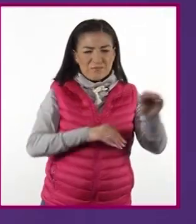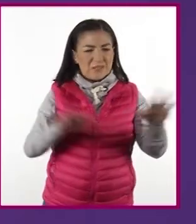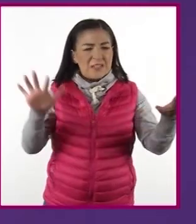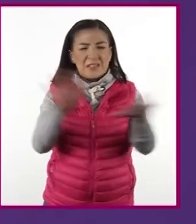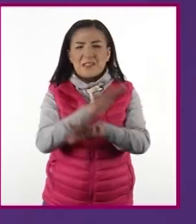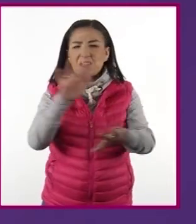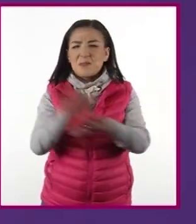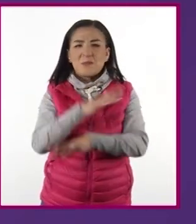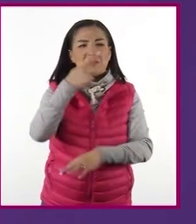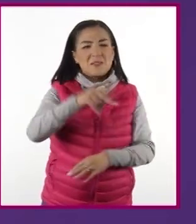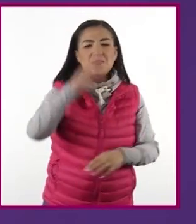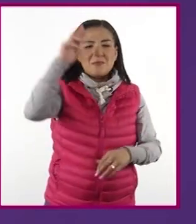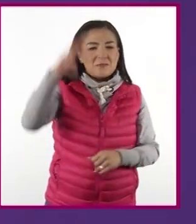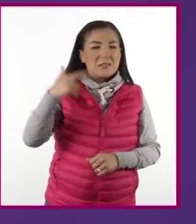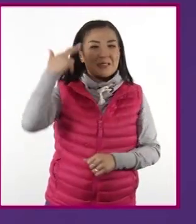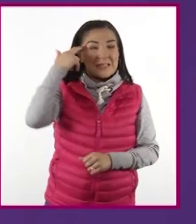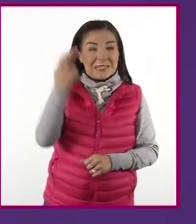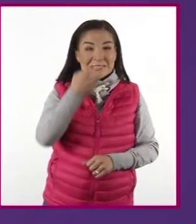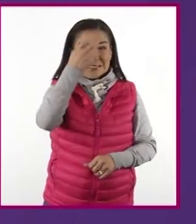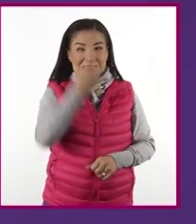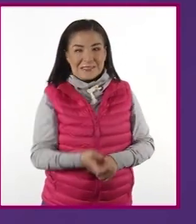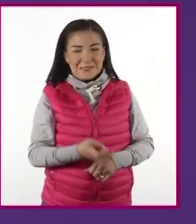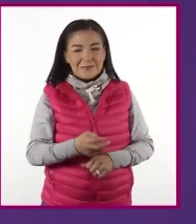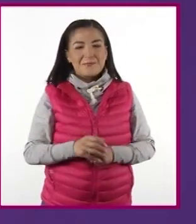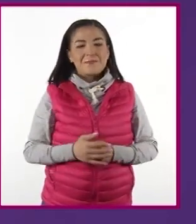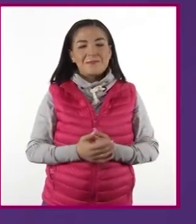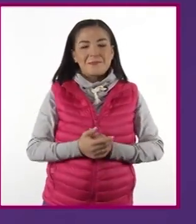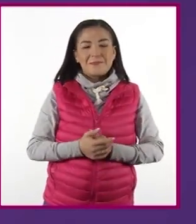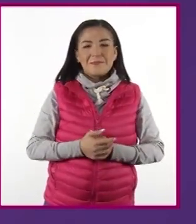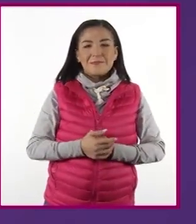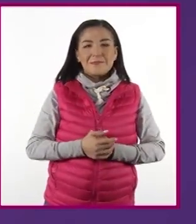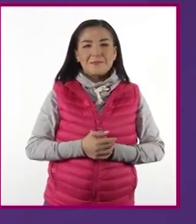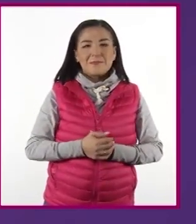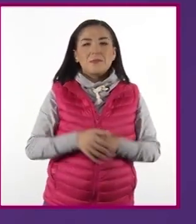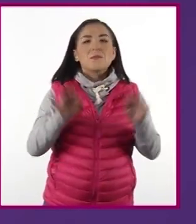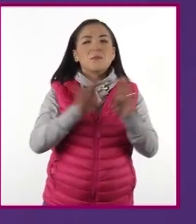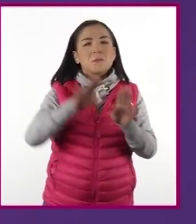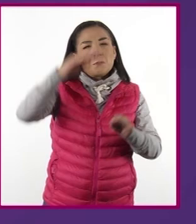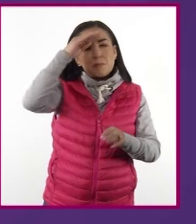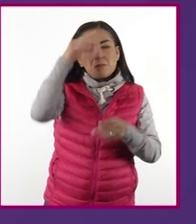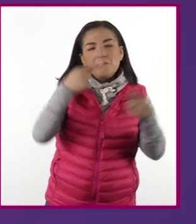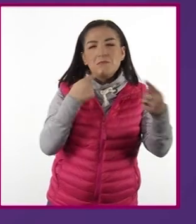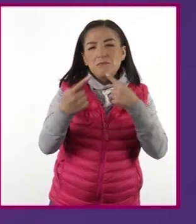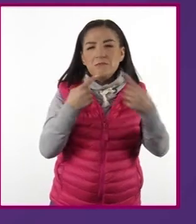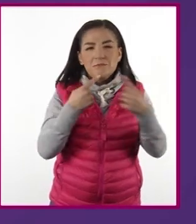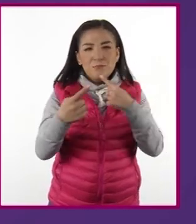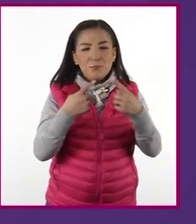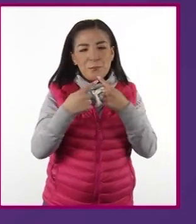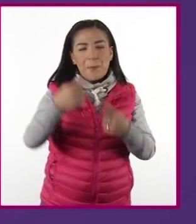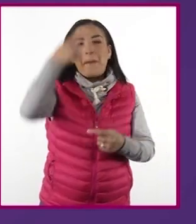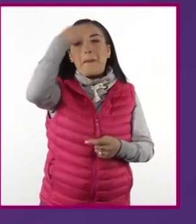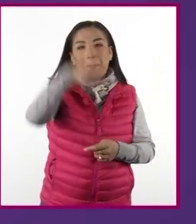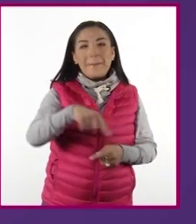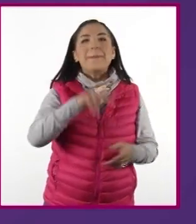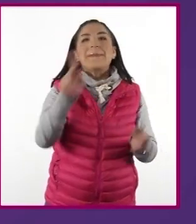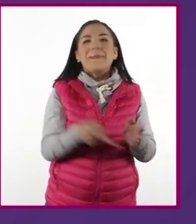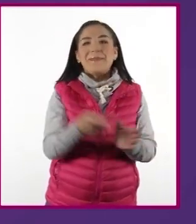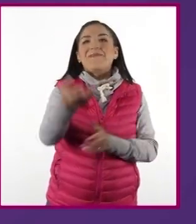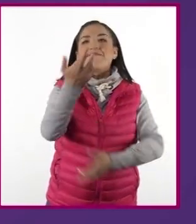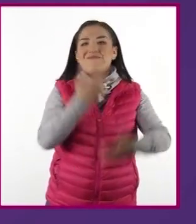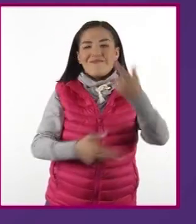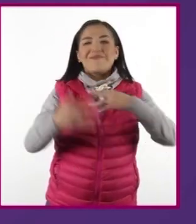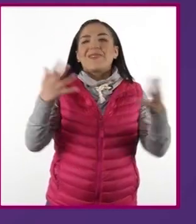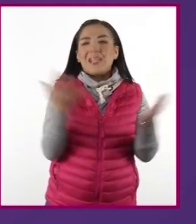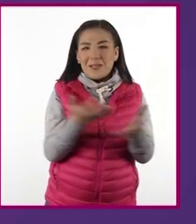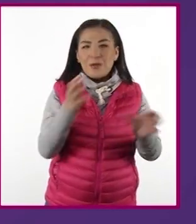del imperio hasta ese momento, cuando menos como planteamiento para rehacer las cosas.